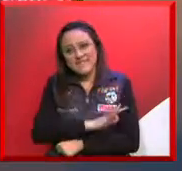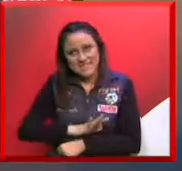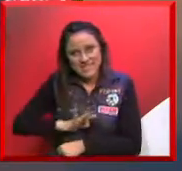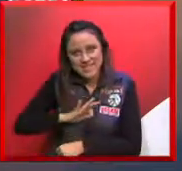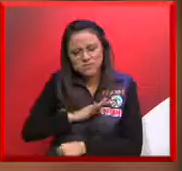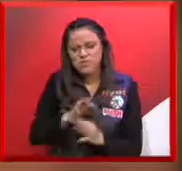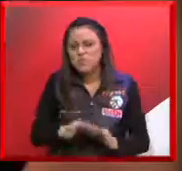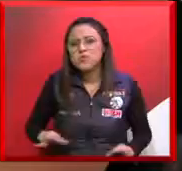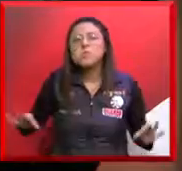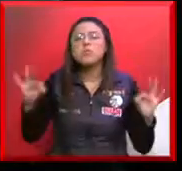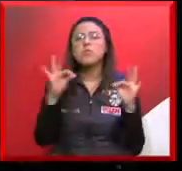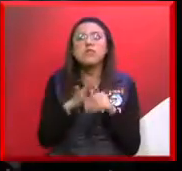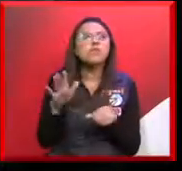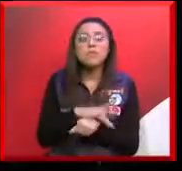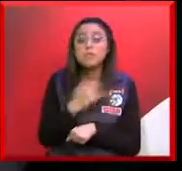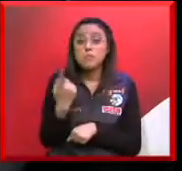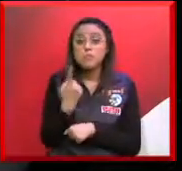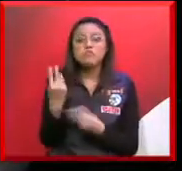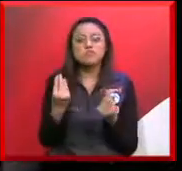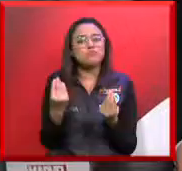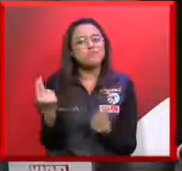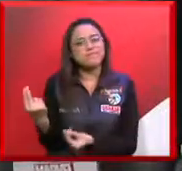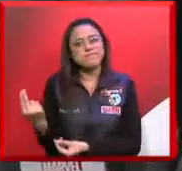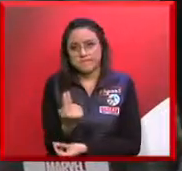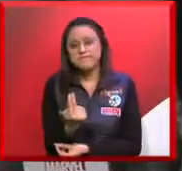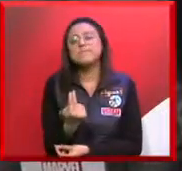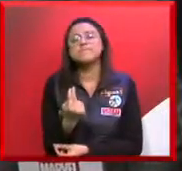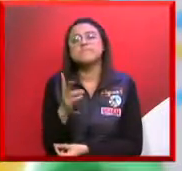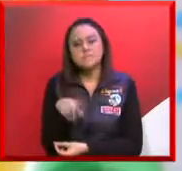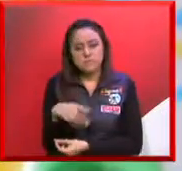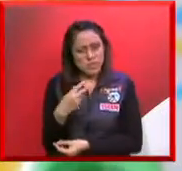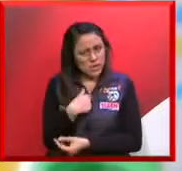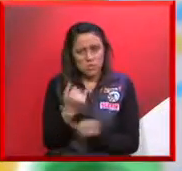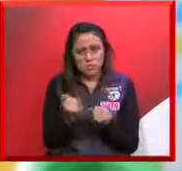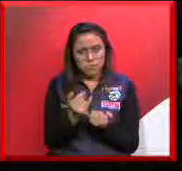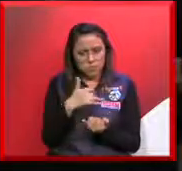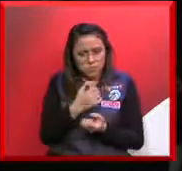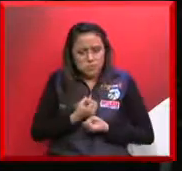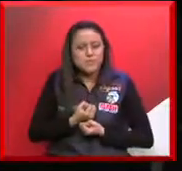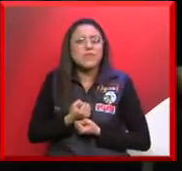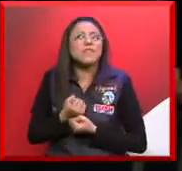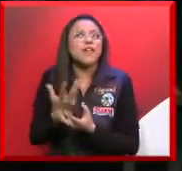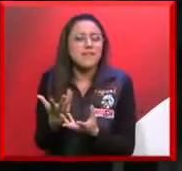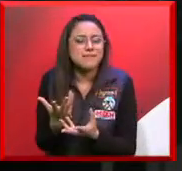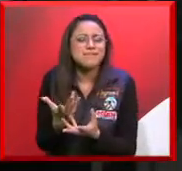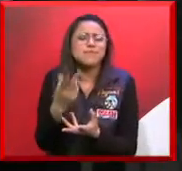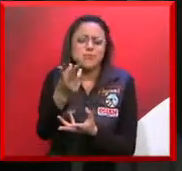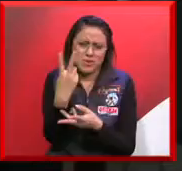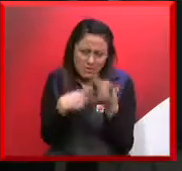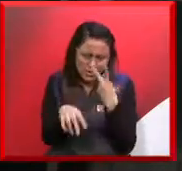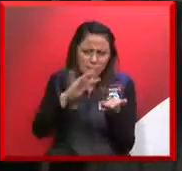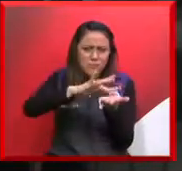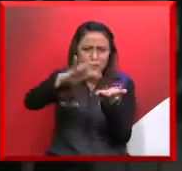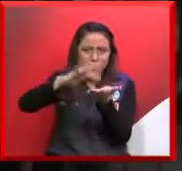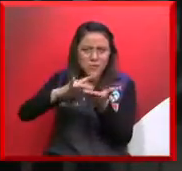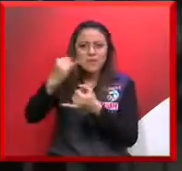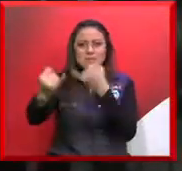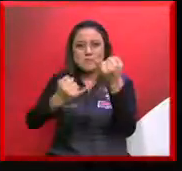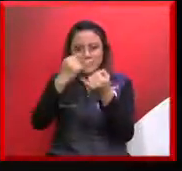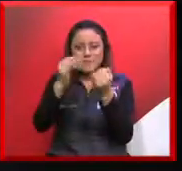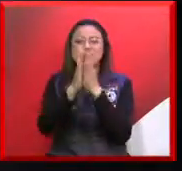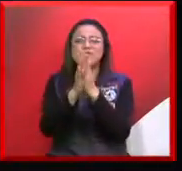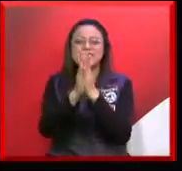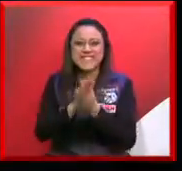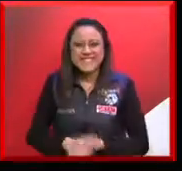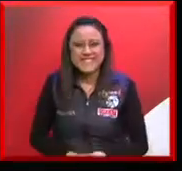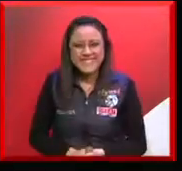es importante porque hay muchos que nos necesitan y hay muchos que tenemos mucho para dar, así que apoyen por favor al juguetón. La